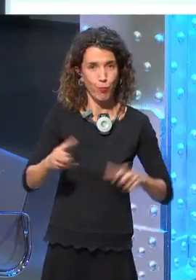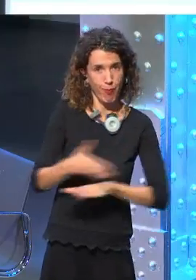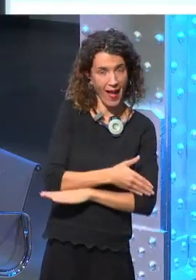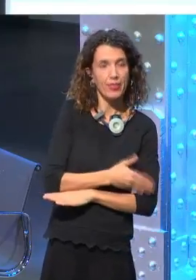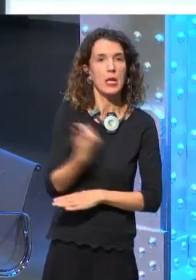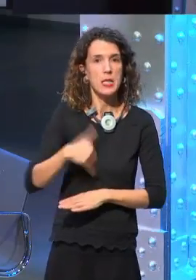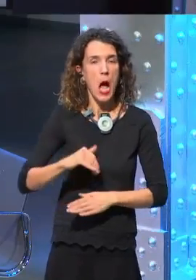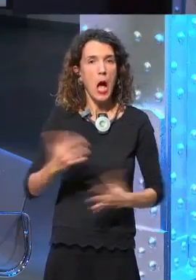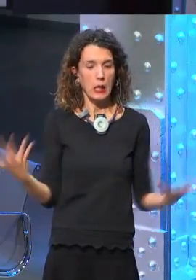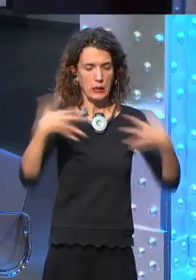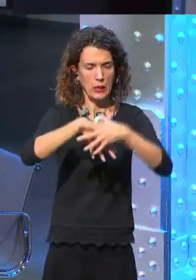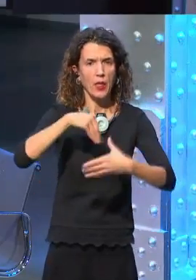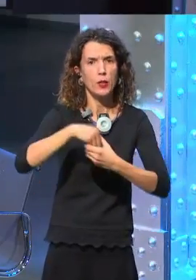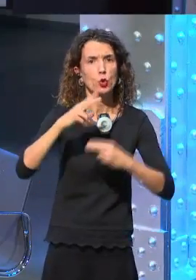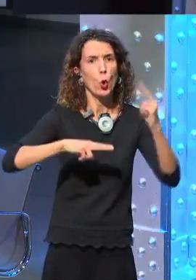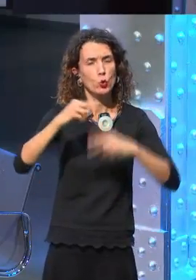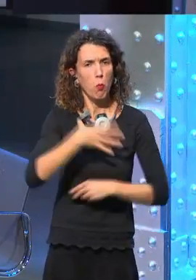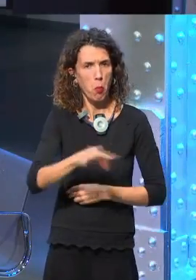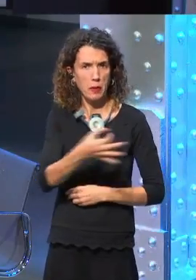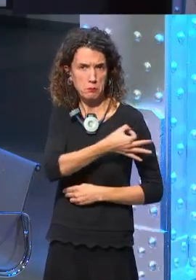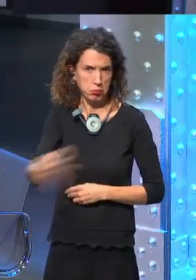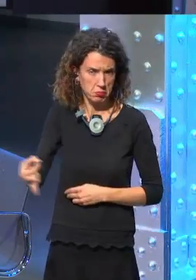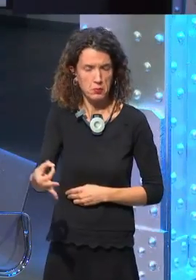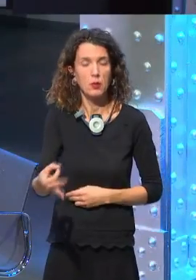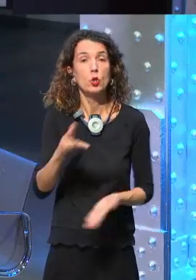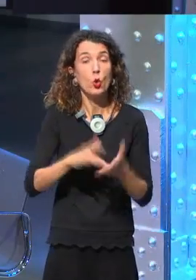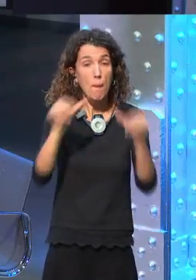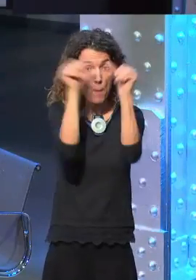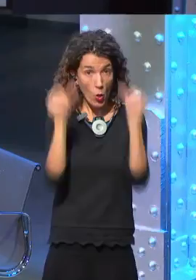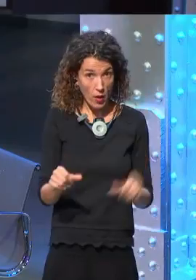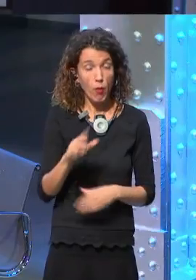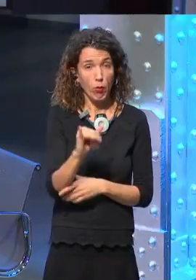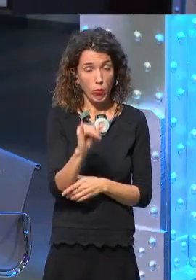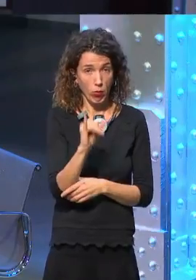lo puedes integrar en la construcción. Este es el modelo.